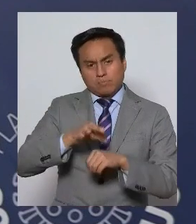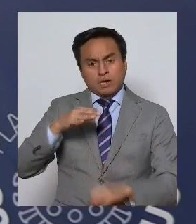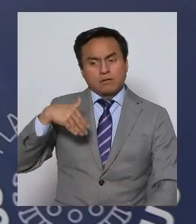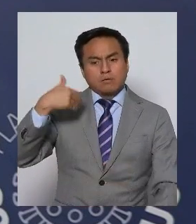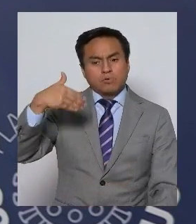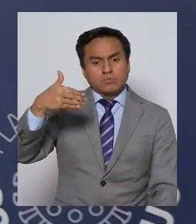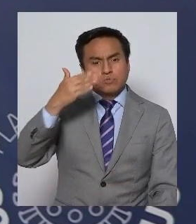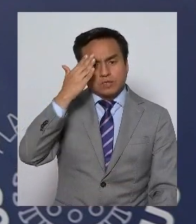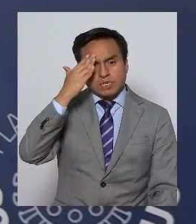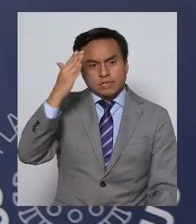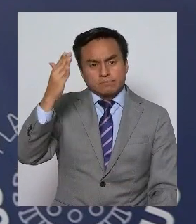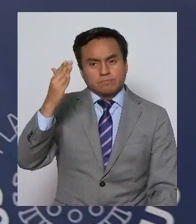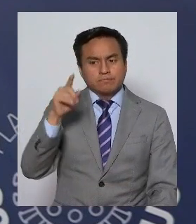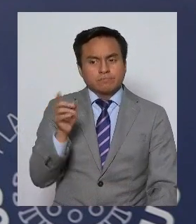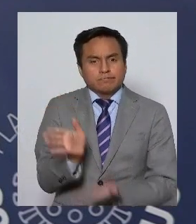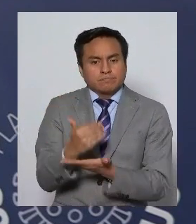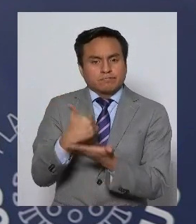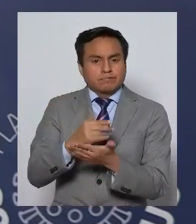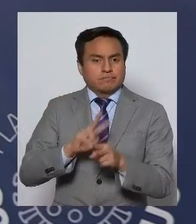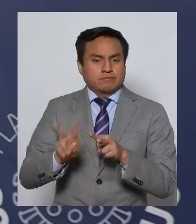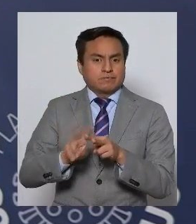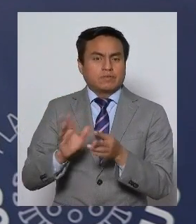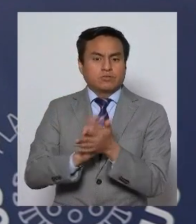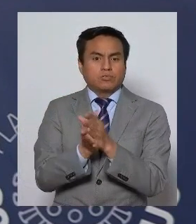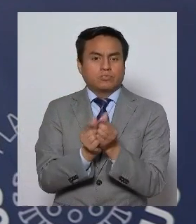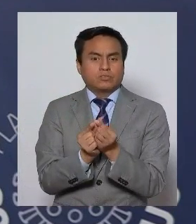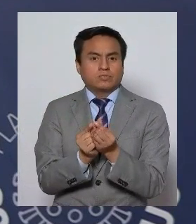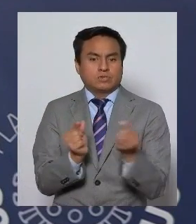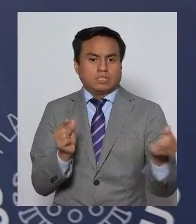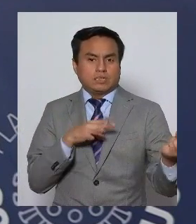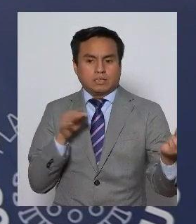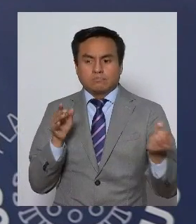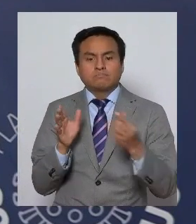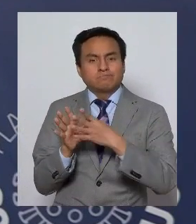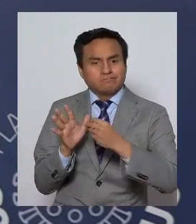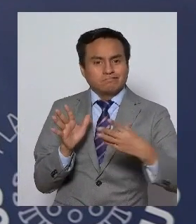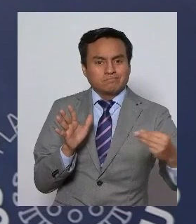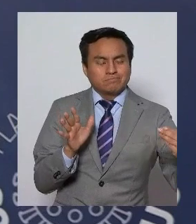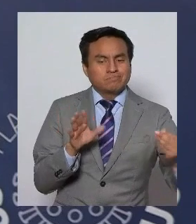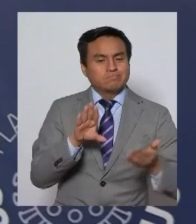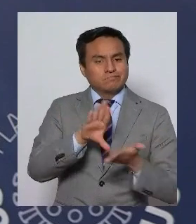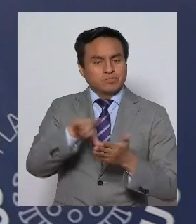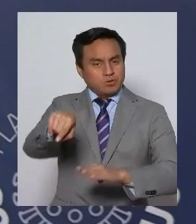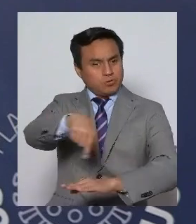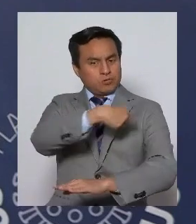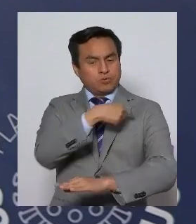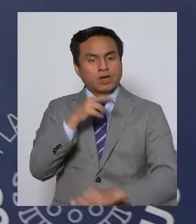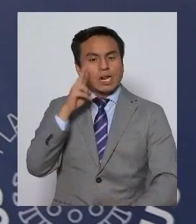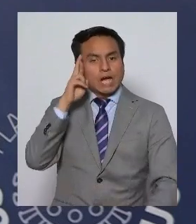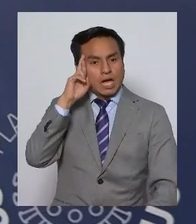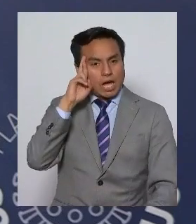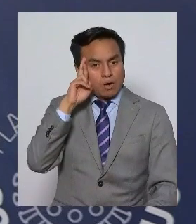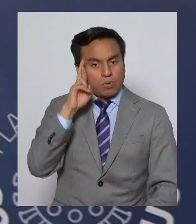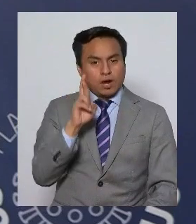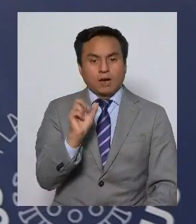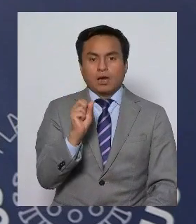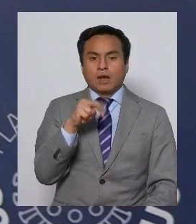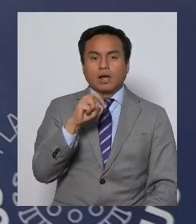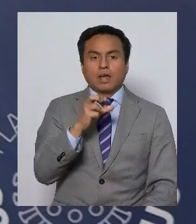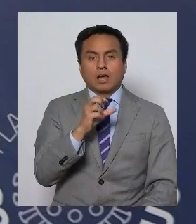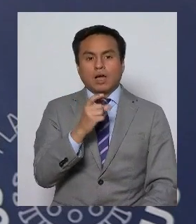próximos días. Esta estrategia se está reproduciendo a lo largo de todo el país. En Rancagua acaban de